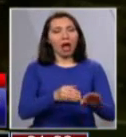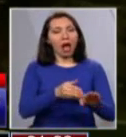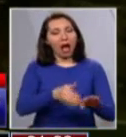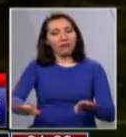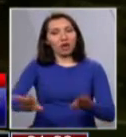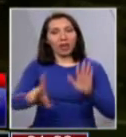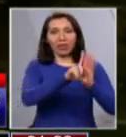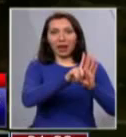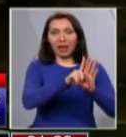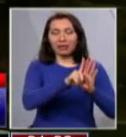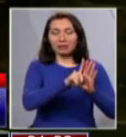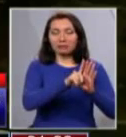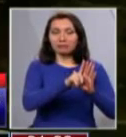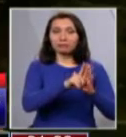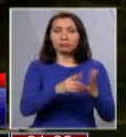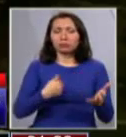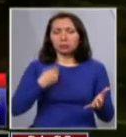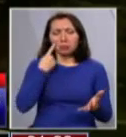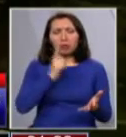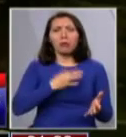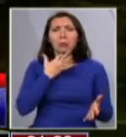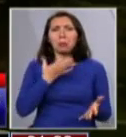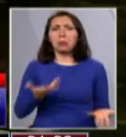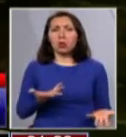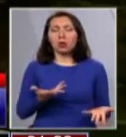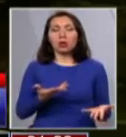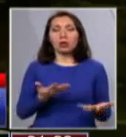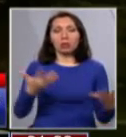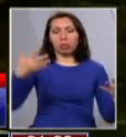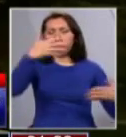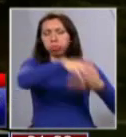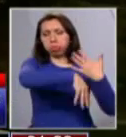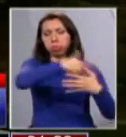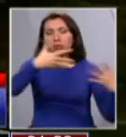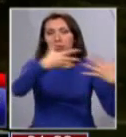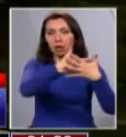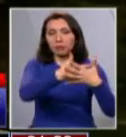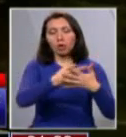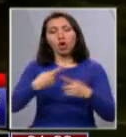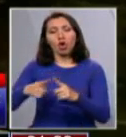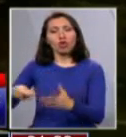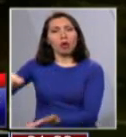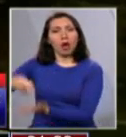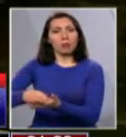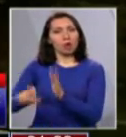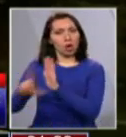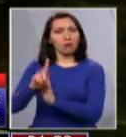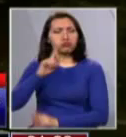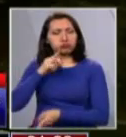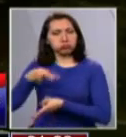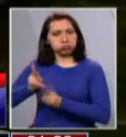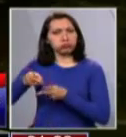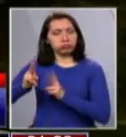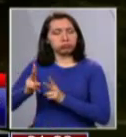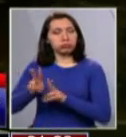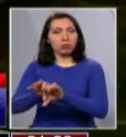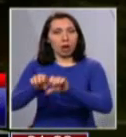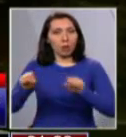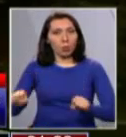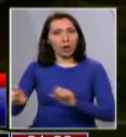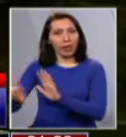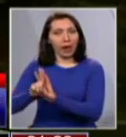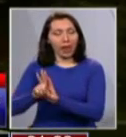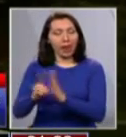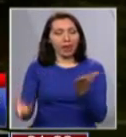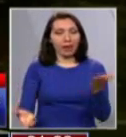ley y yo no veo porque se trata de enredar esto con aportes que son legales absolutamente de acuerdo a la